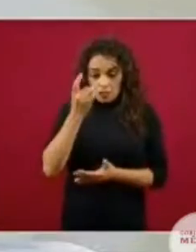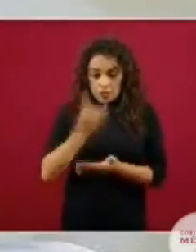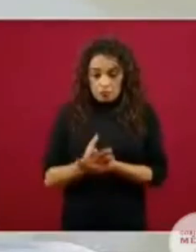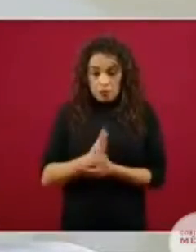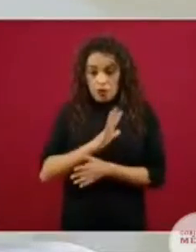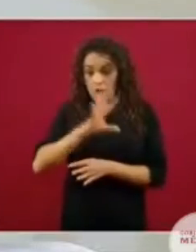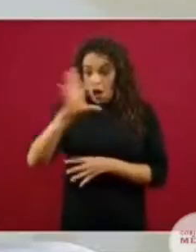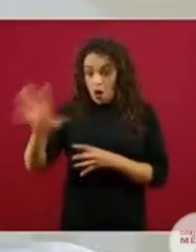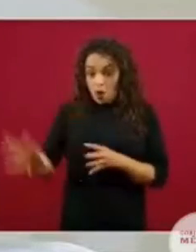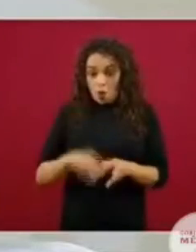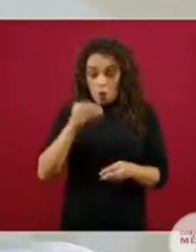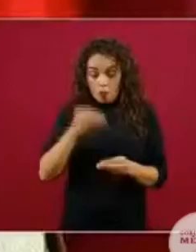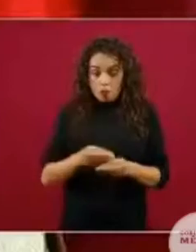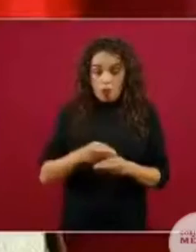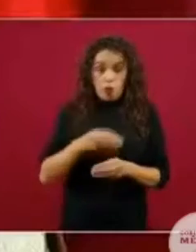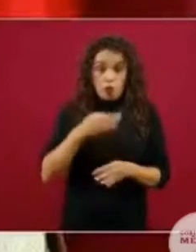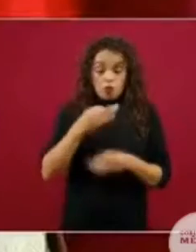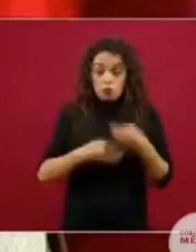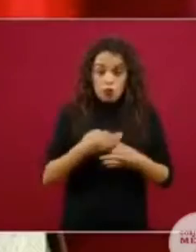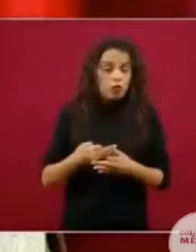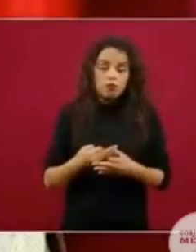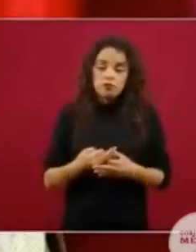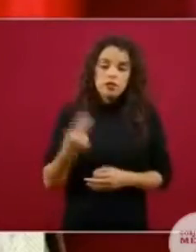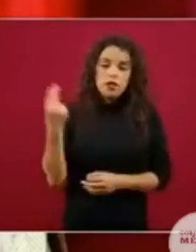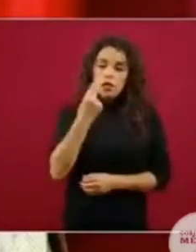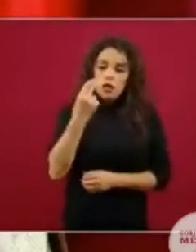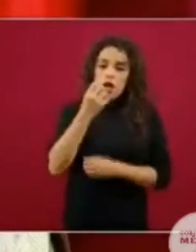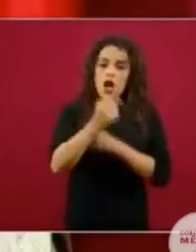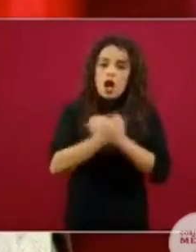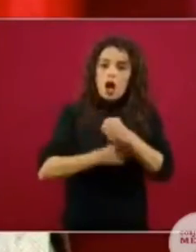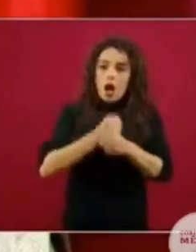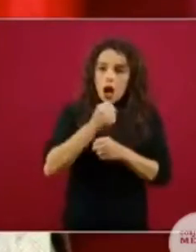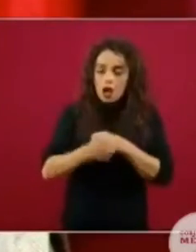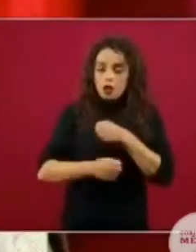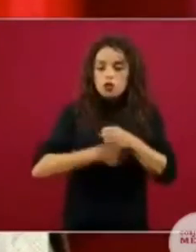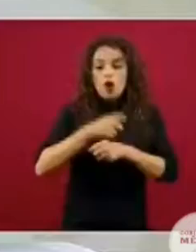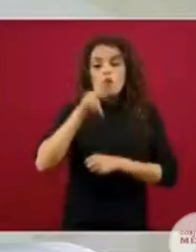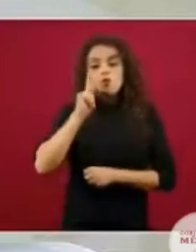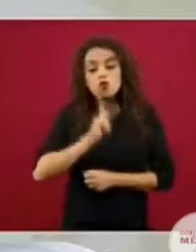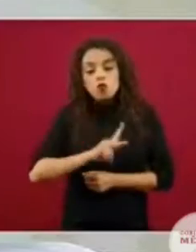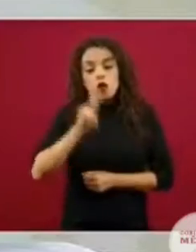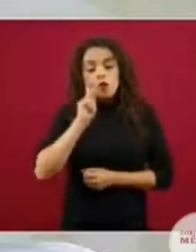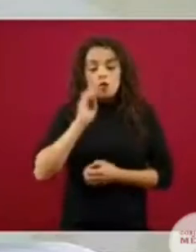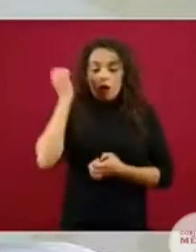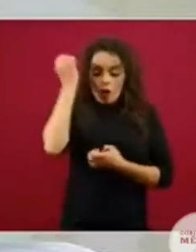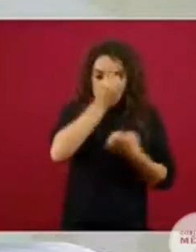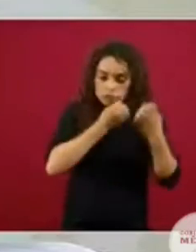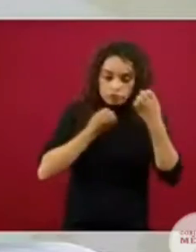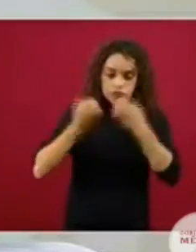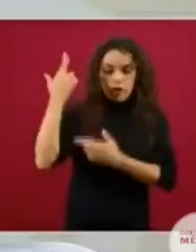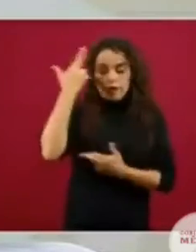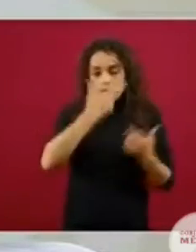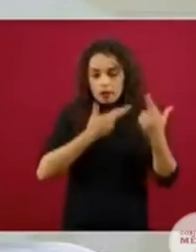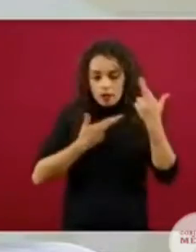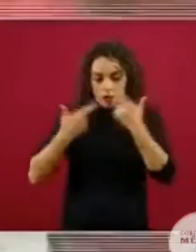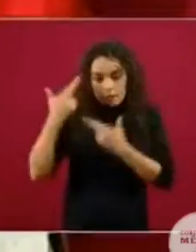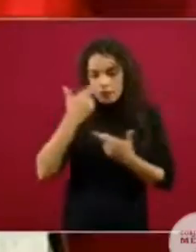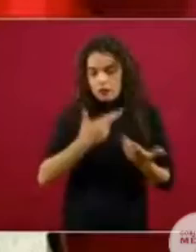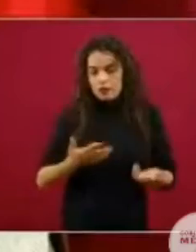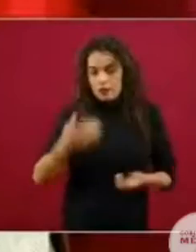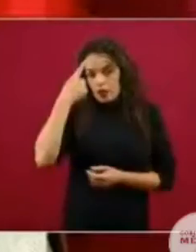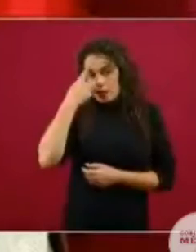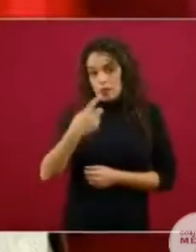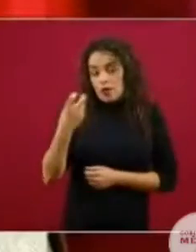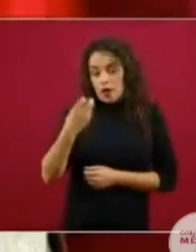tiempo vamos a requerir un par de años al menos de prueba y desde él de evaluación de estos recursos para